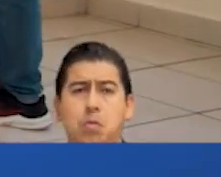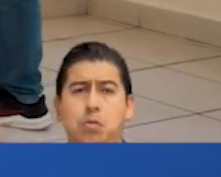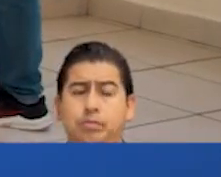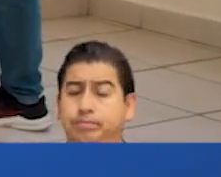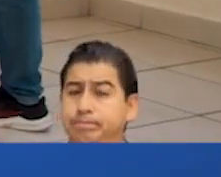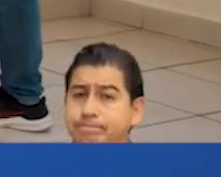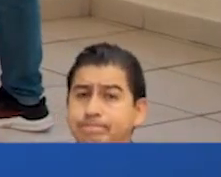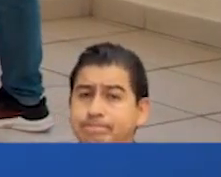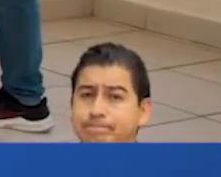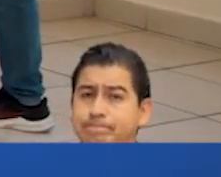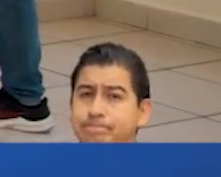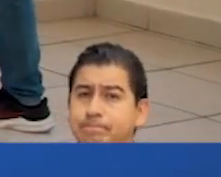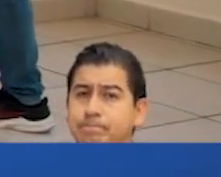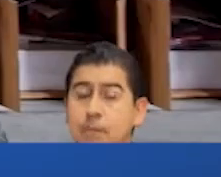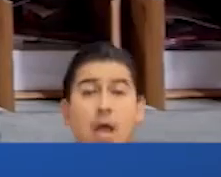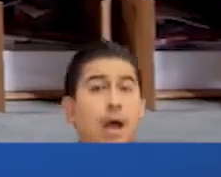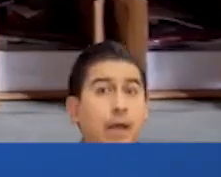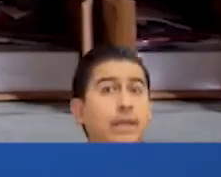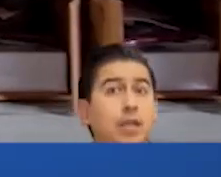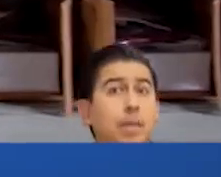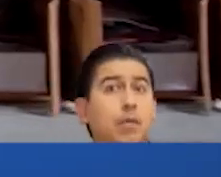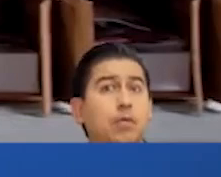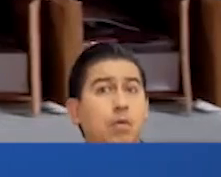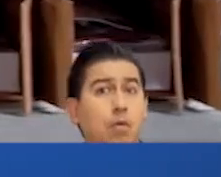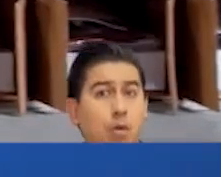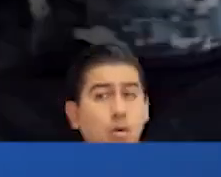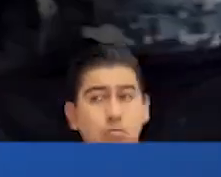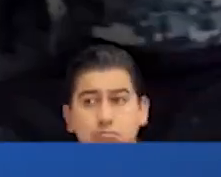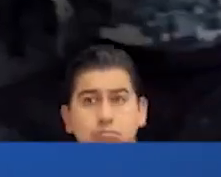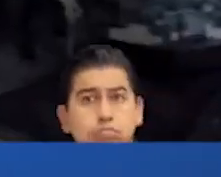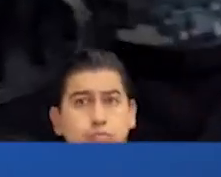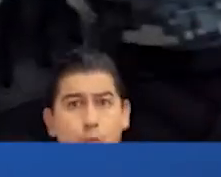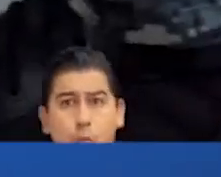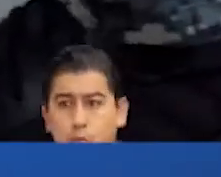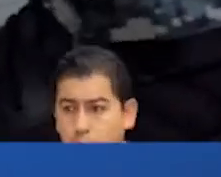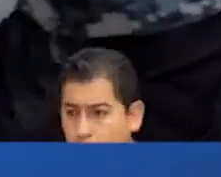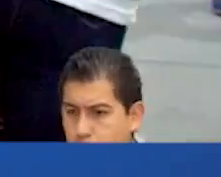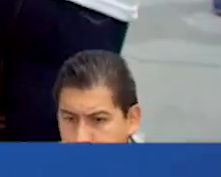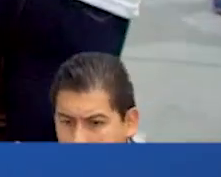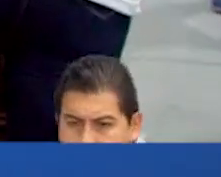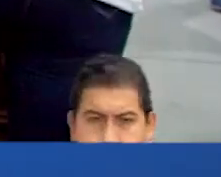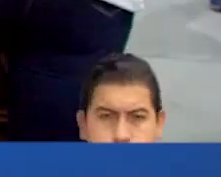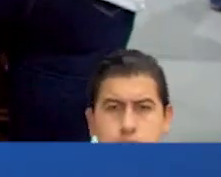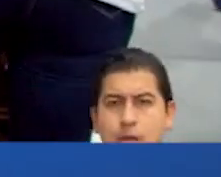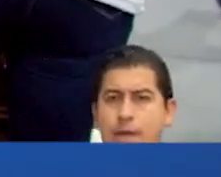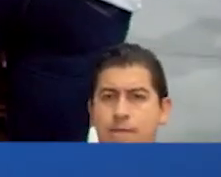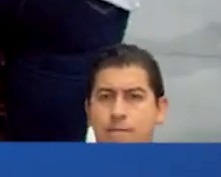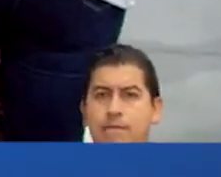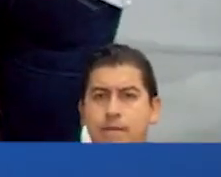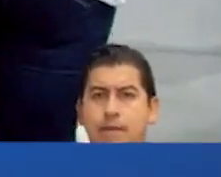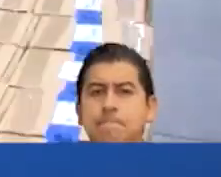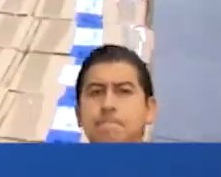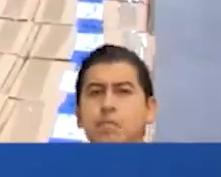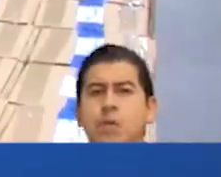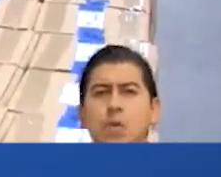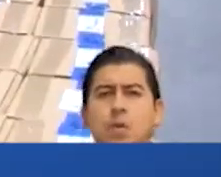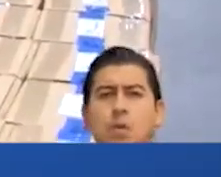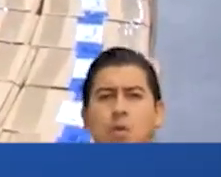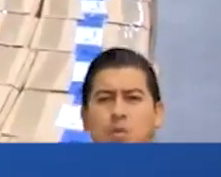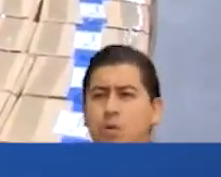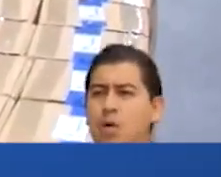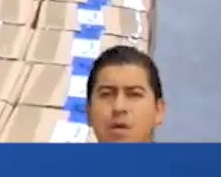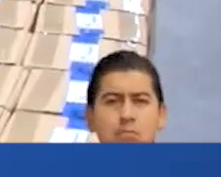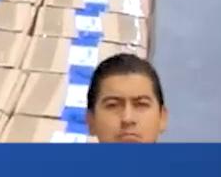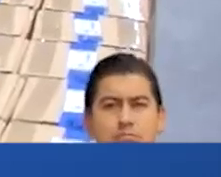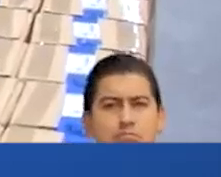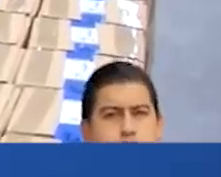Constitucional. Quienes no acudan a las urnas deberán pagar una multa correspondiente al 10% del salario básico unificado, es